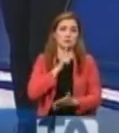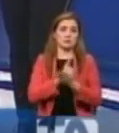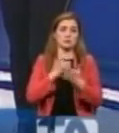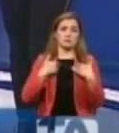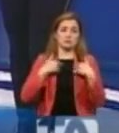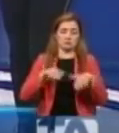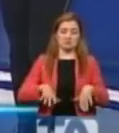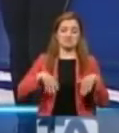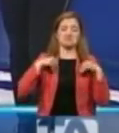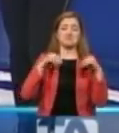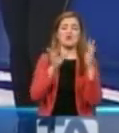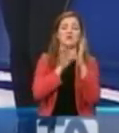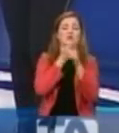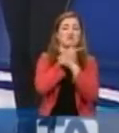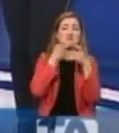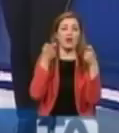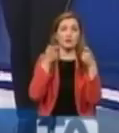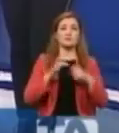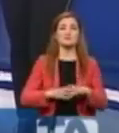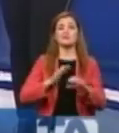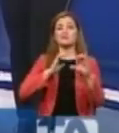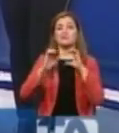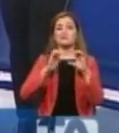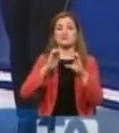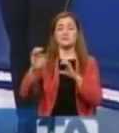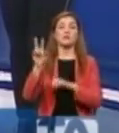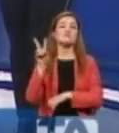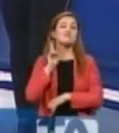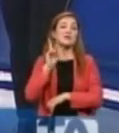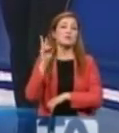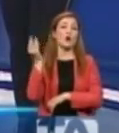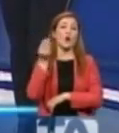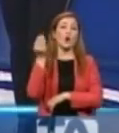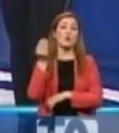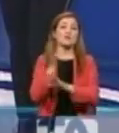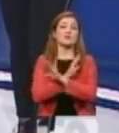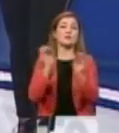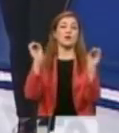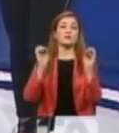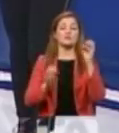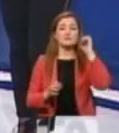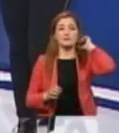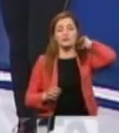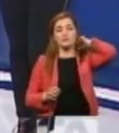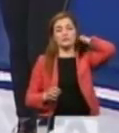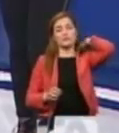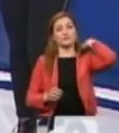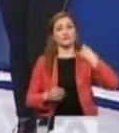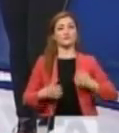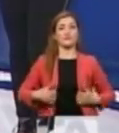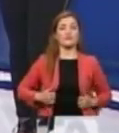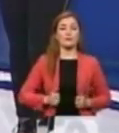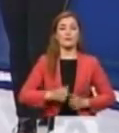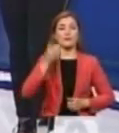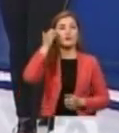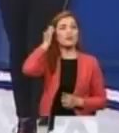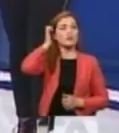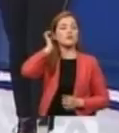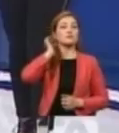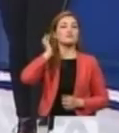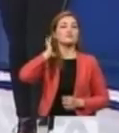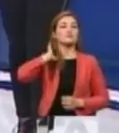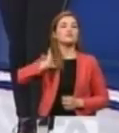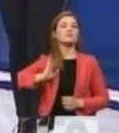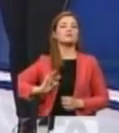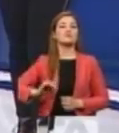un perfil falso en Facebook para comunicarse con la víctima. Bueno, y también el tema que hemos estado conversando durante toda